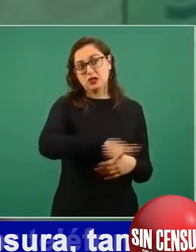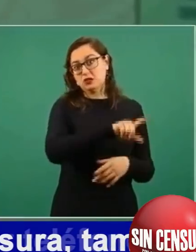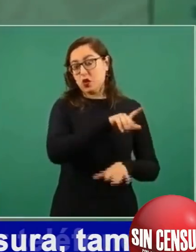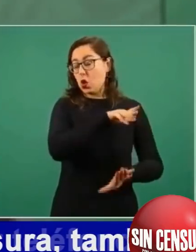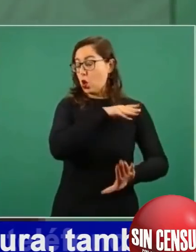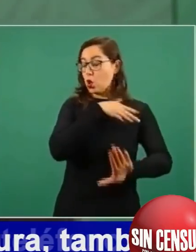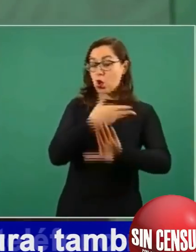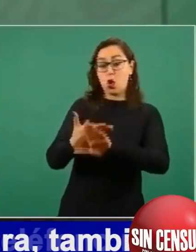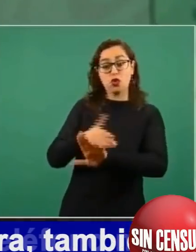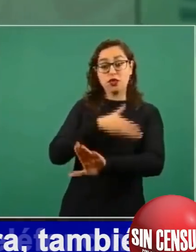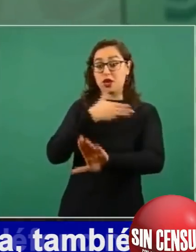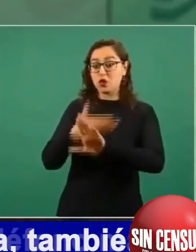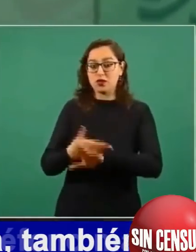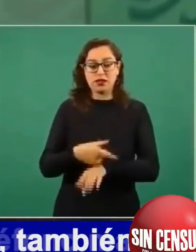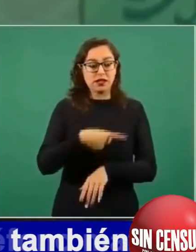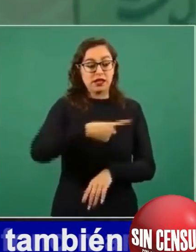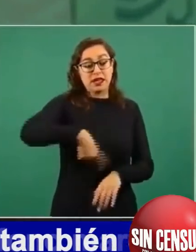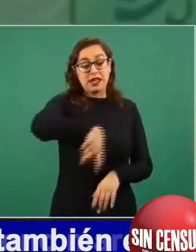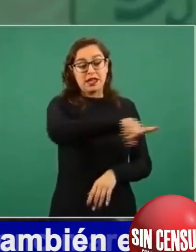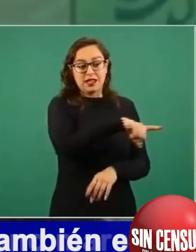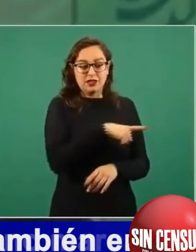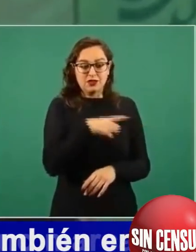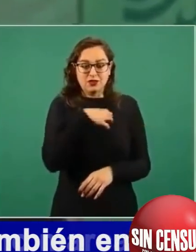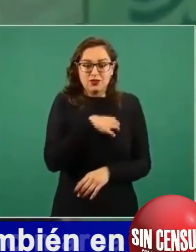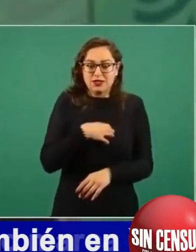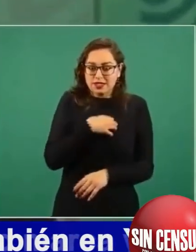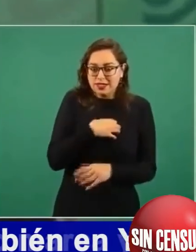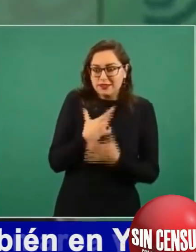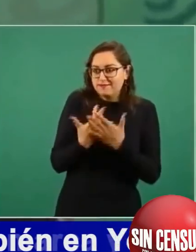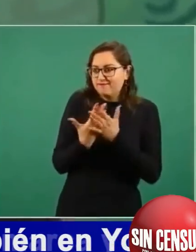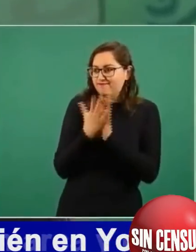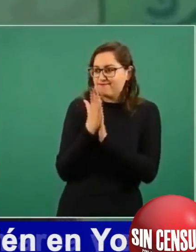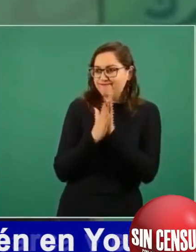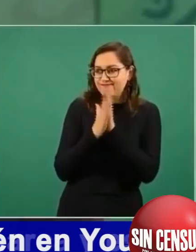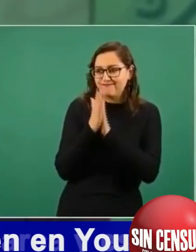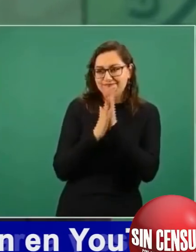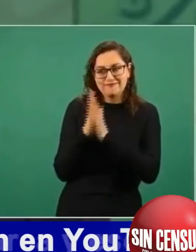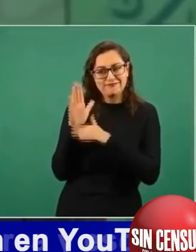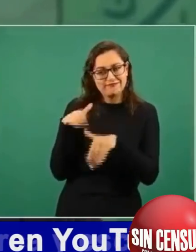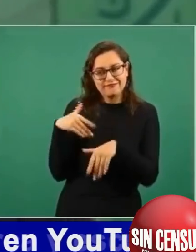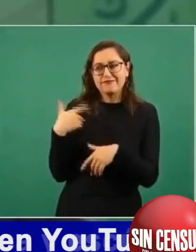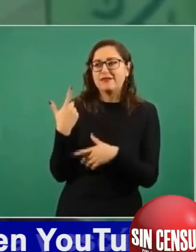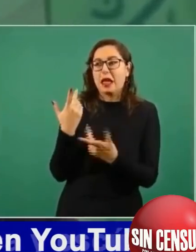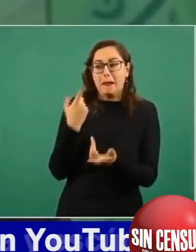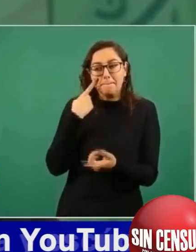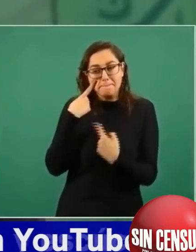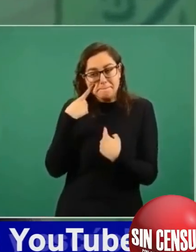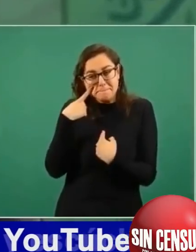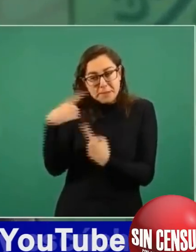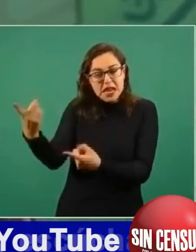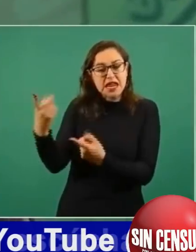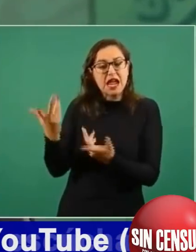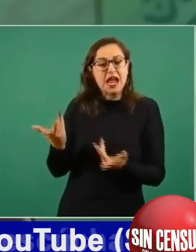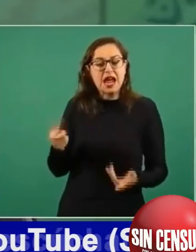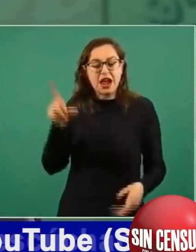Ya se frotaban las manos, ¿no?, para decir: este gobierno es igual